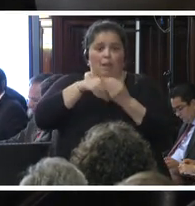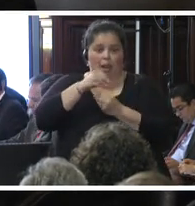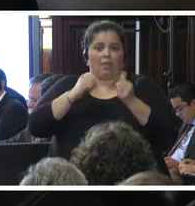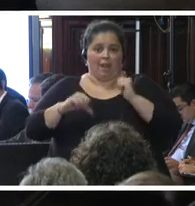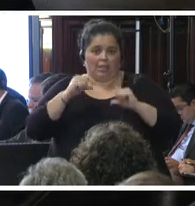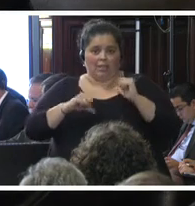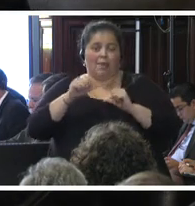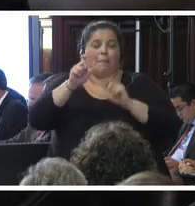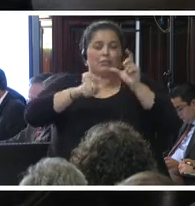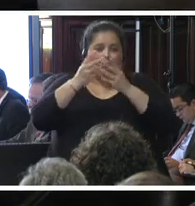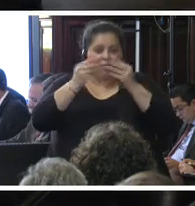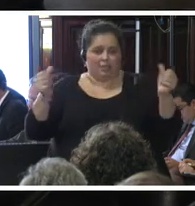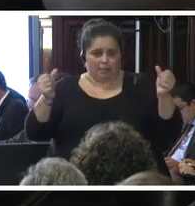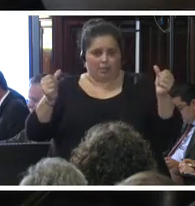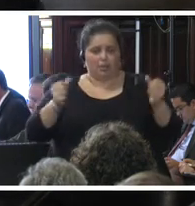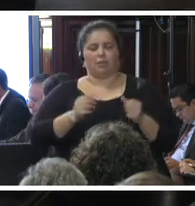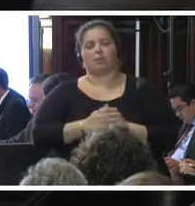de personas desaparecidas.